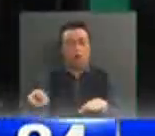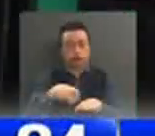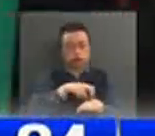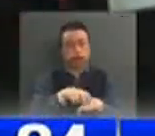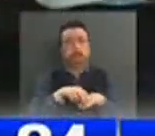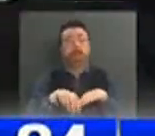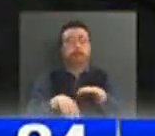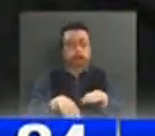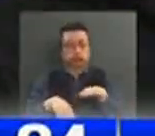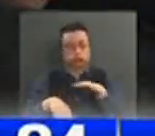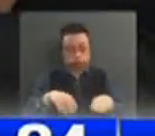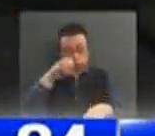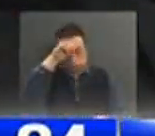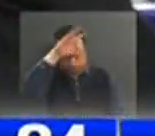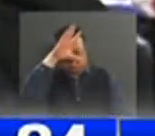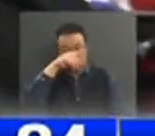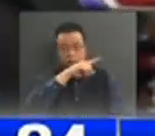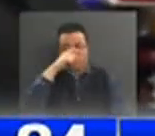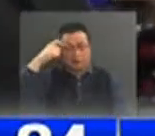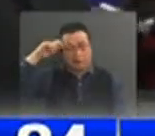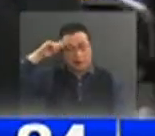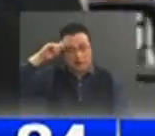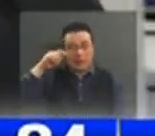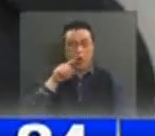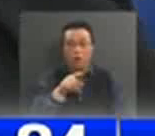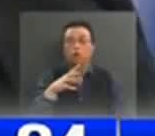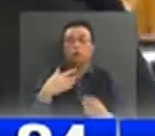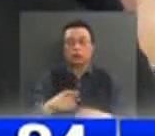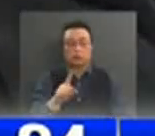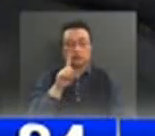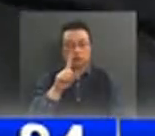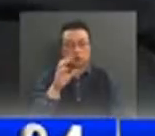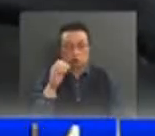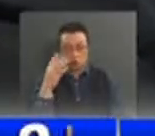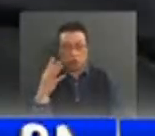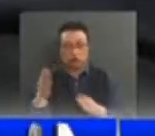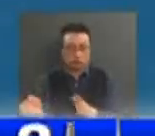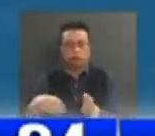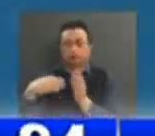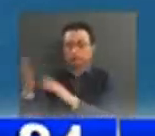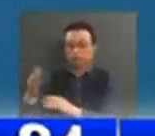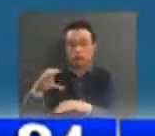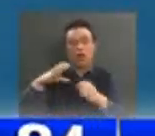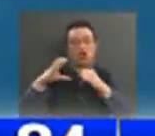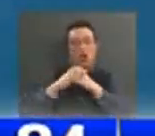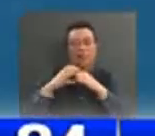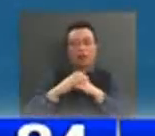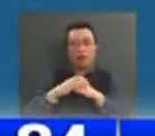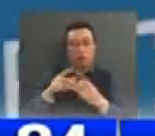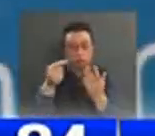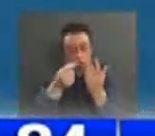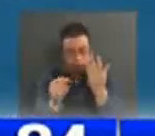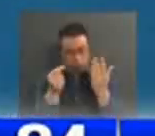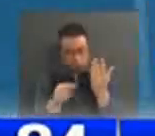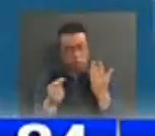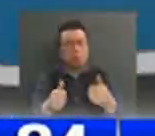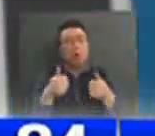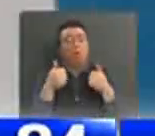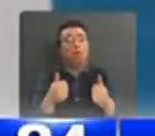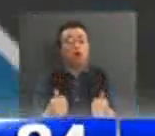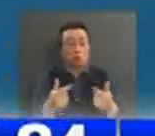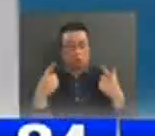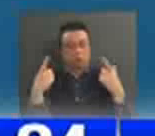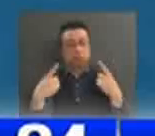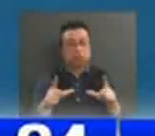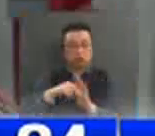vehicular superando una serie de pruebas y exigencias mecánicas y de seguridad proyecto que se viene desarrollando desde el 2016